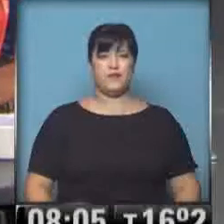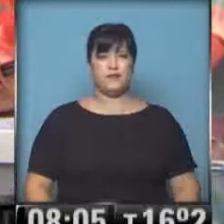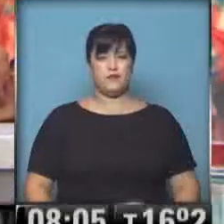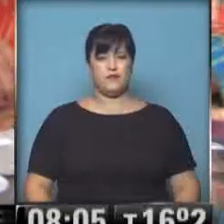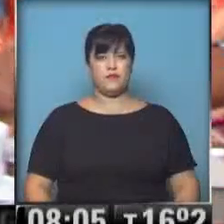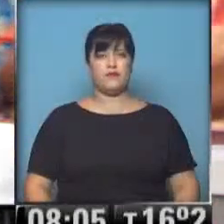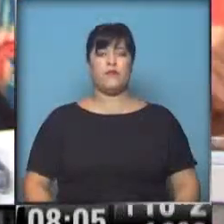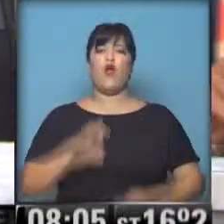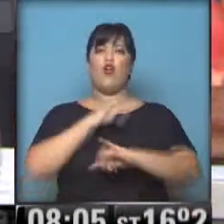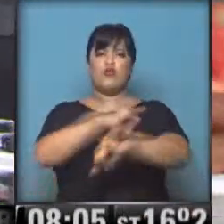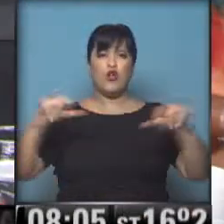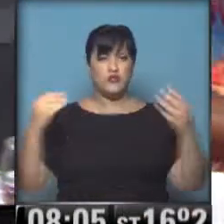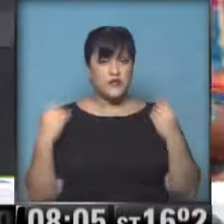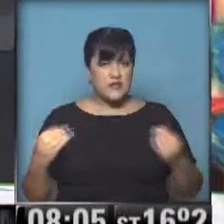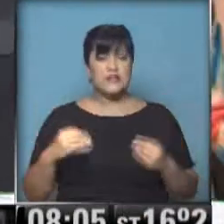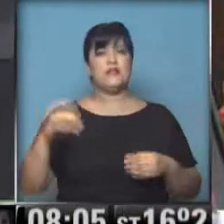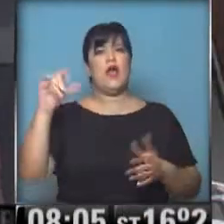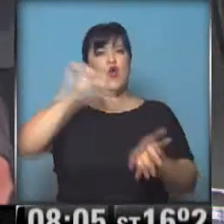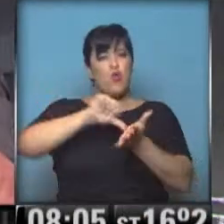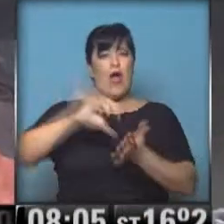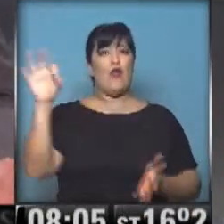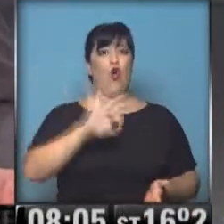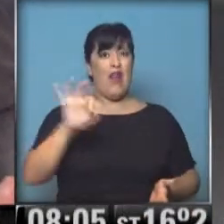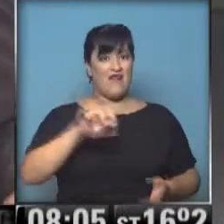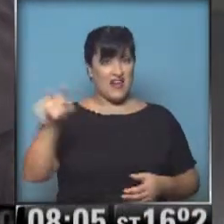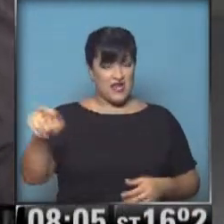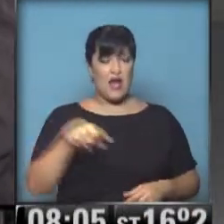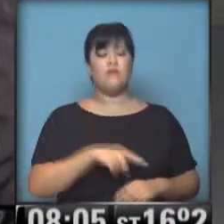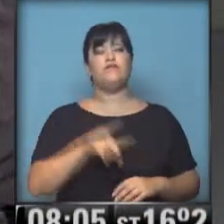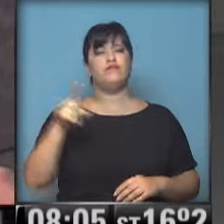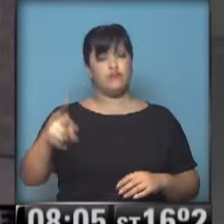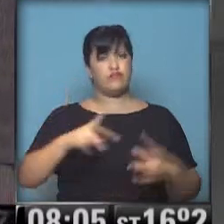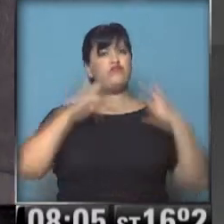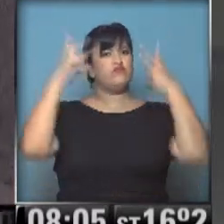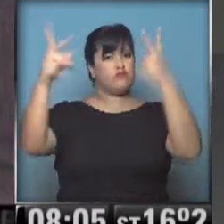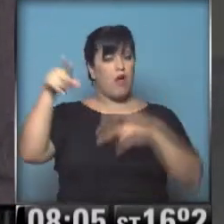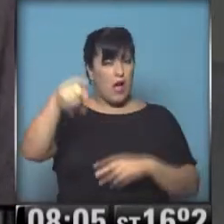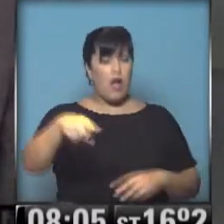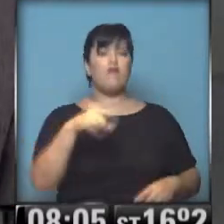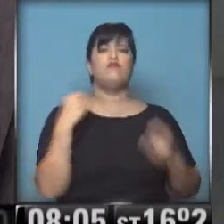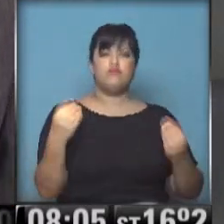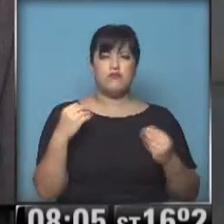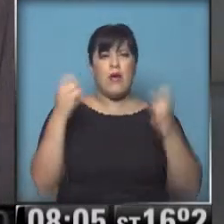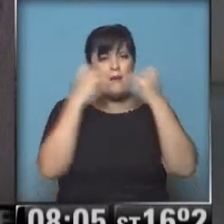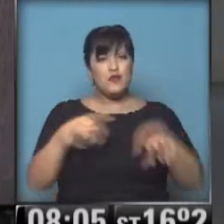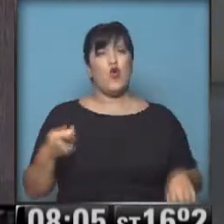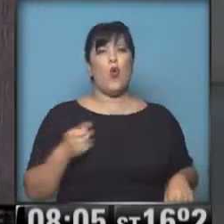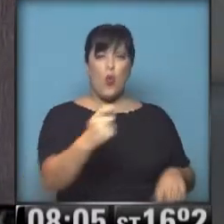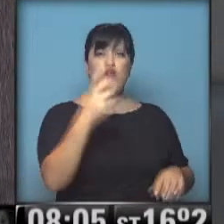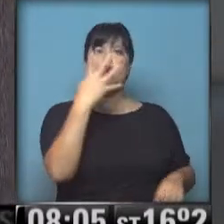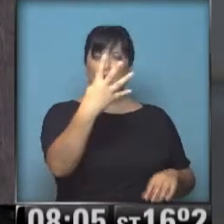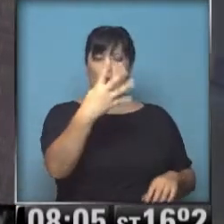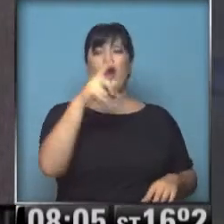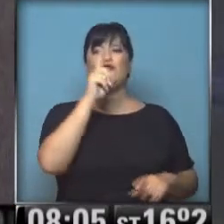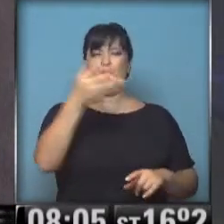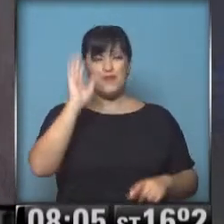gratis en uno de nos lleva a olavarría así el equipo de nuestros medios especiales fue testigo de lo que fue el inicio del juicio contra cuatro represores